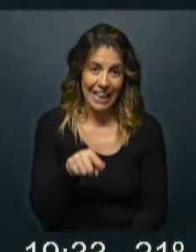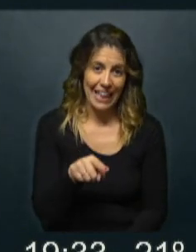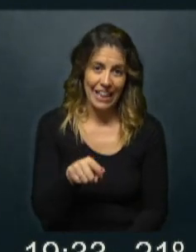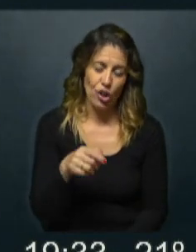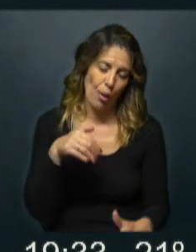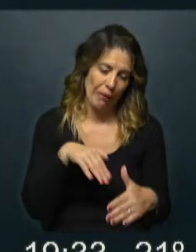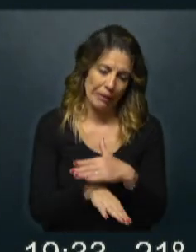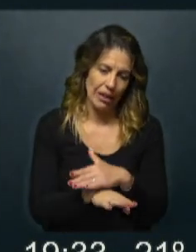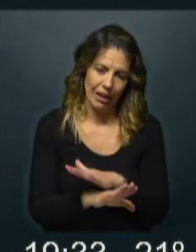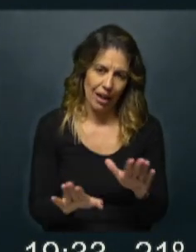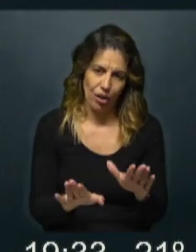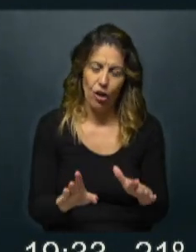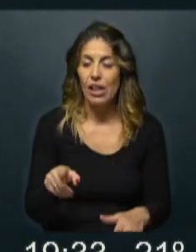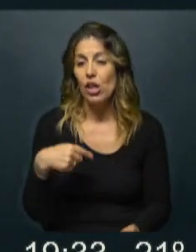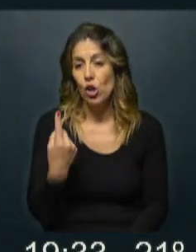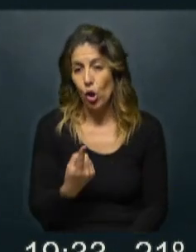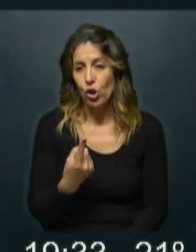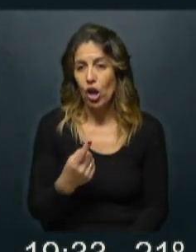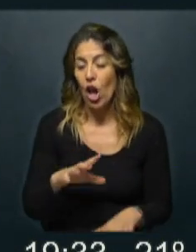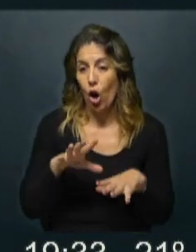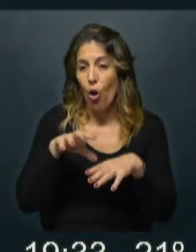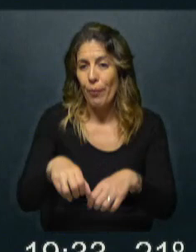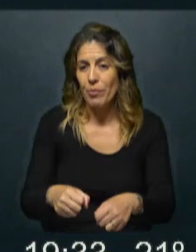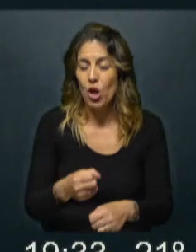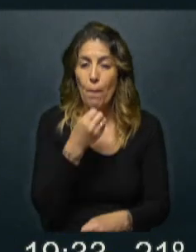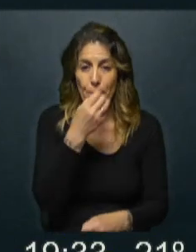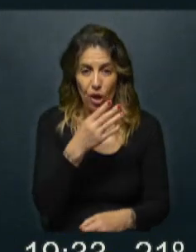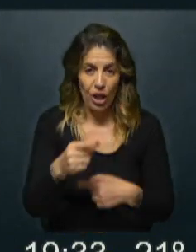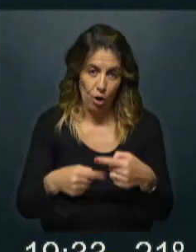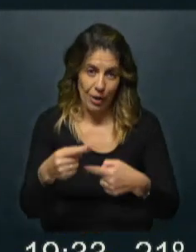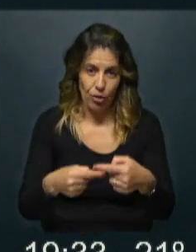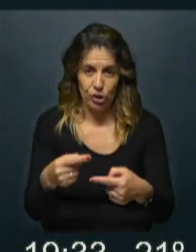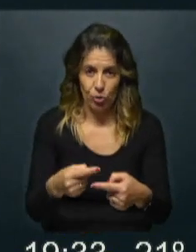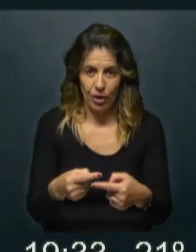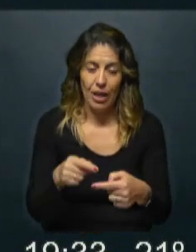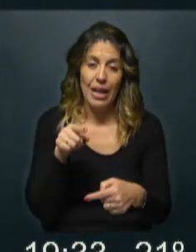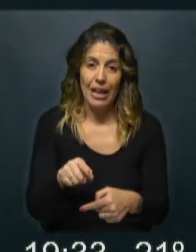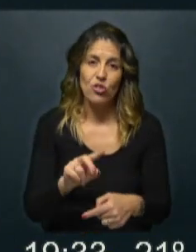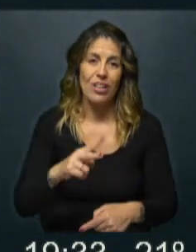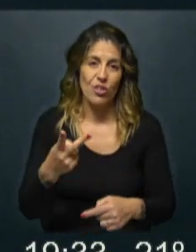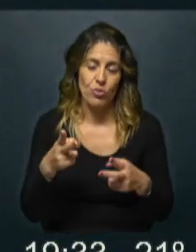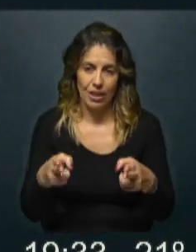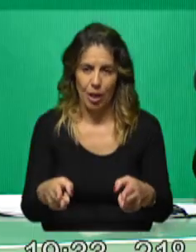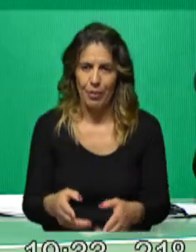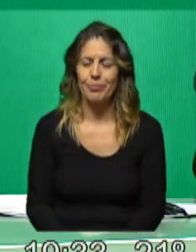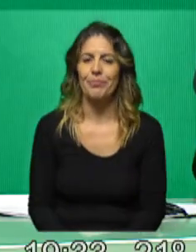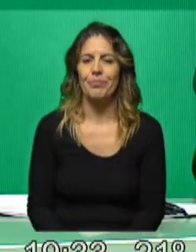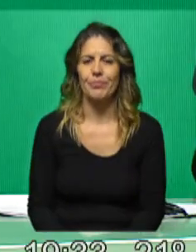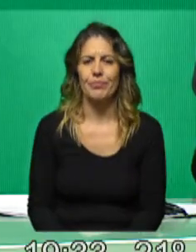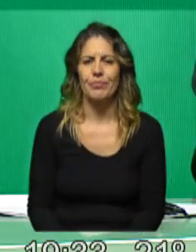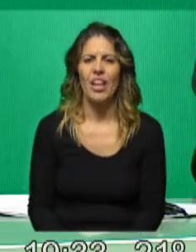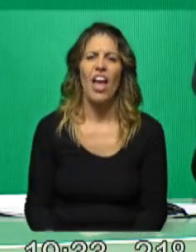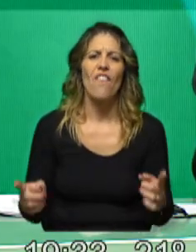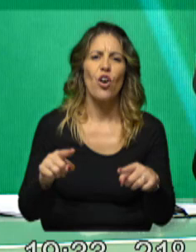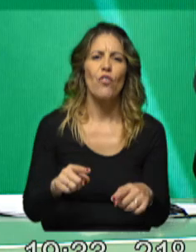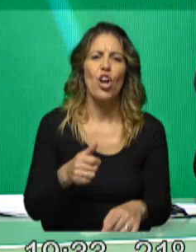enterrarlo digamos y otro que era el compromiso de mejorarlo para seguir adelante eso será una segunda etapa como que Volvió el viejo